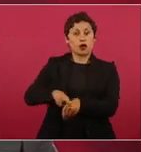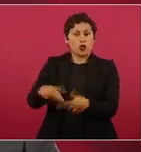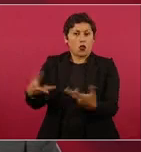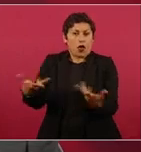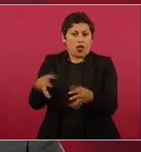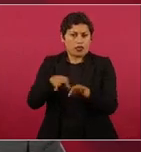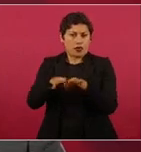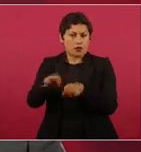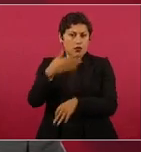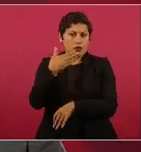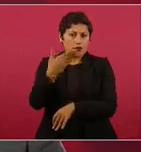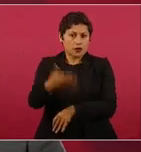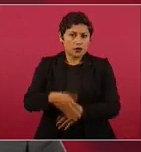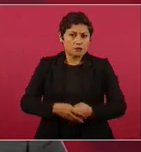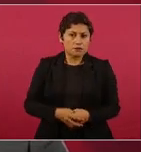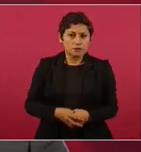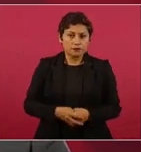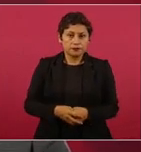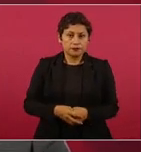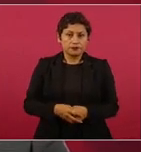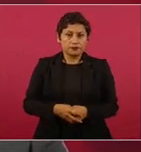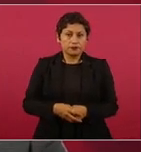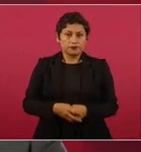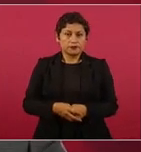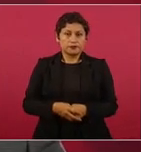de Quintana Roo,